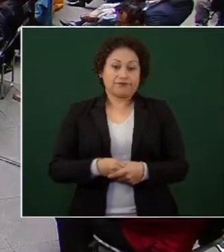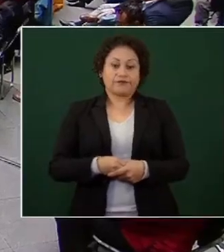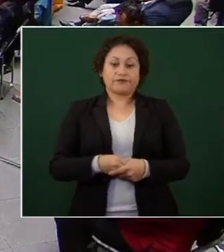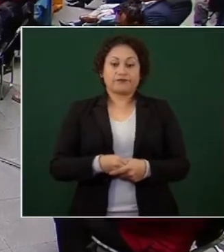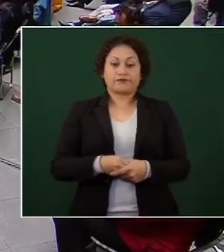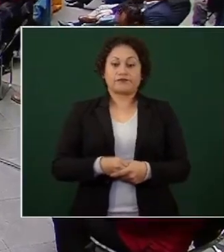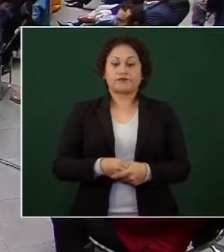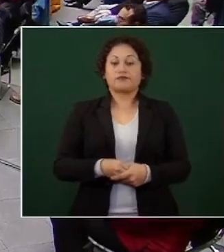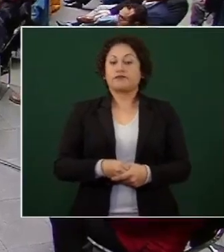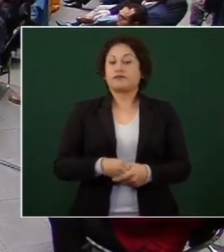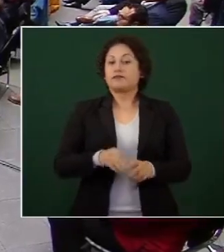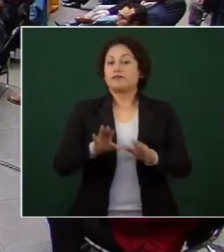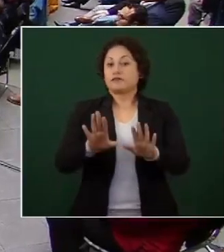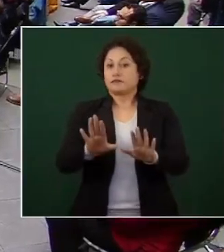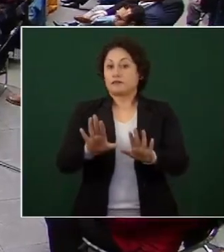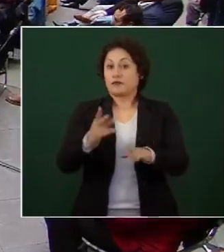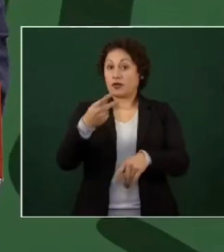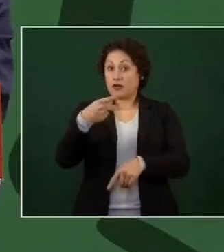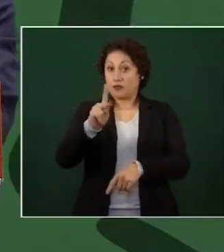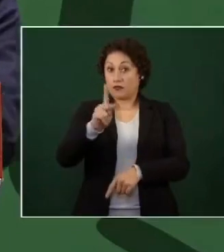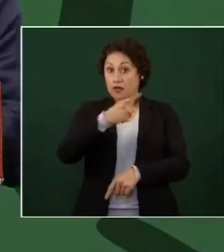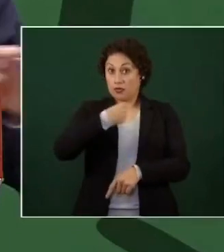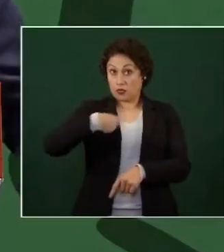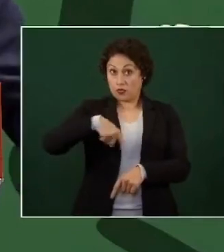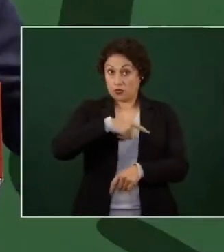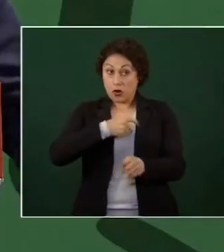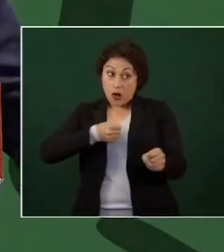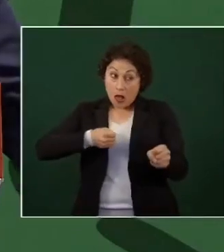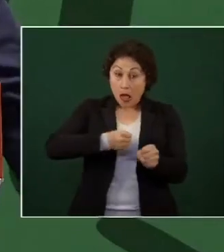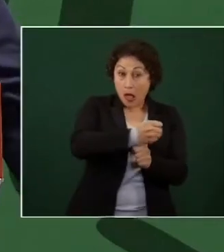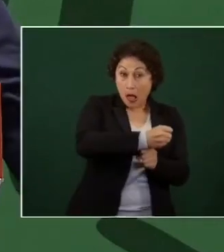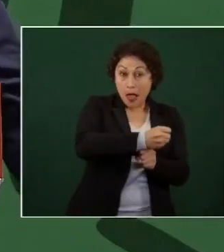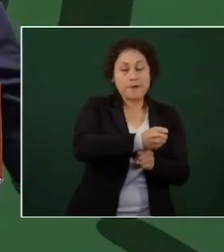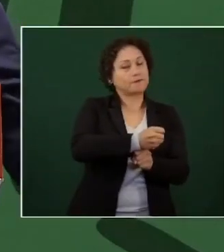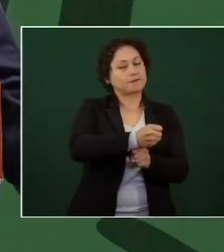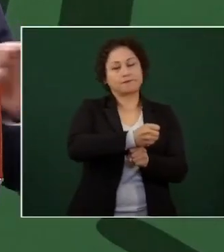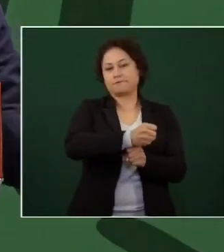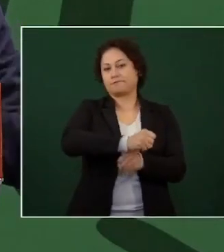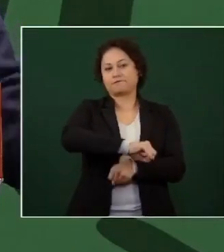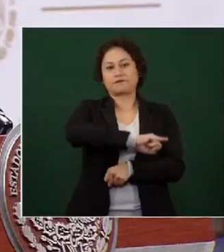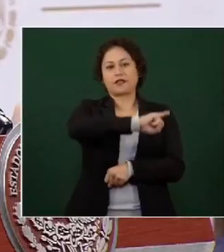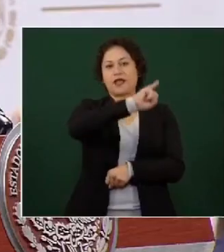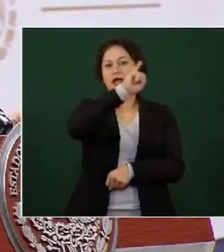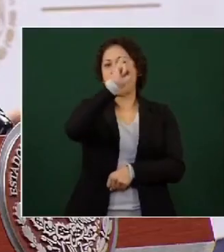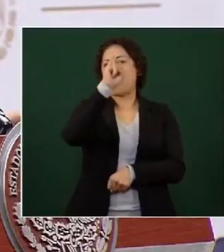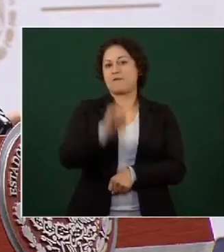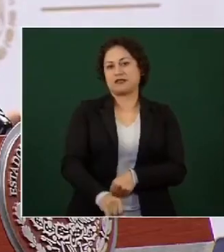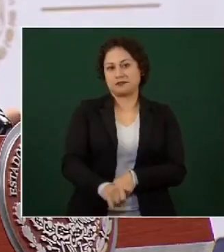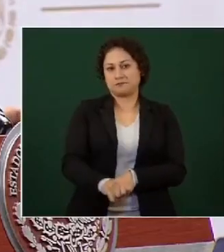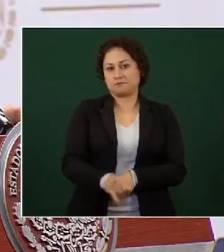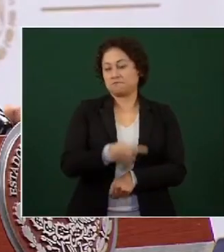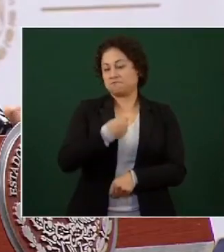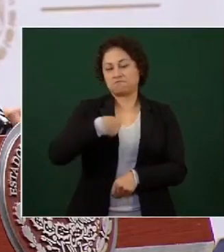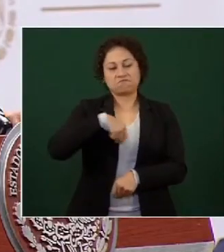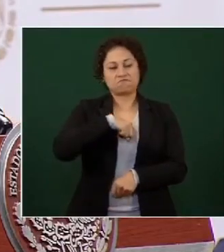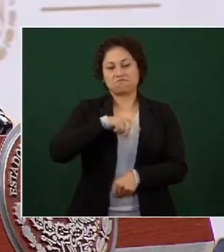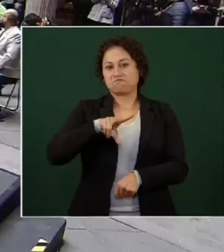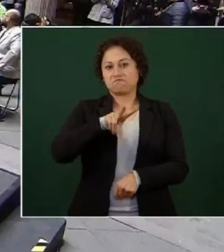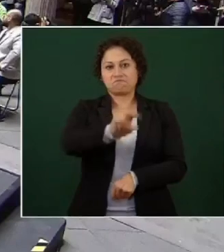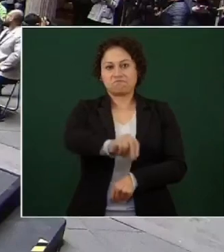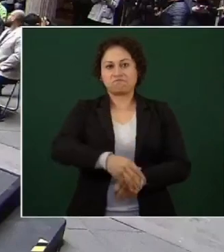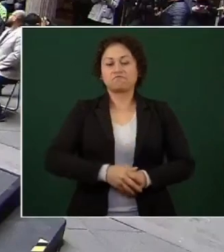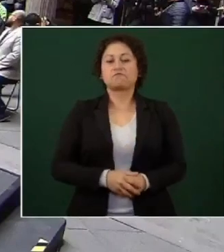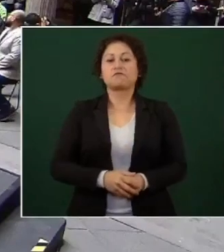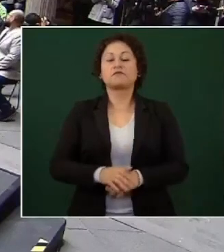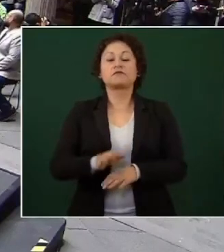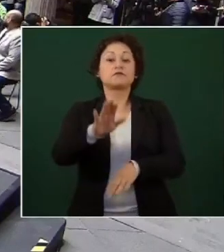nosotros no vamos nunca a torturar a nadie. Presidente, ¿hay